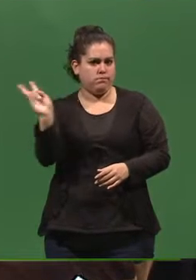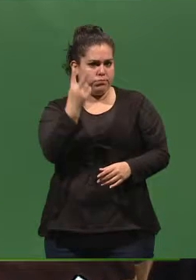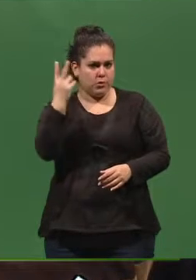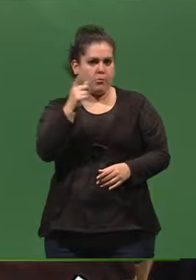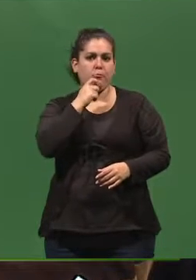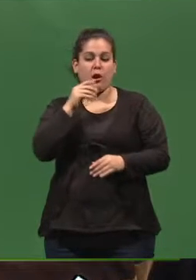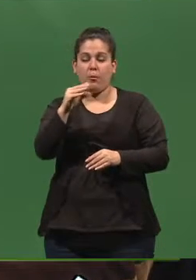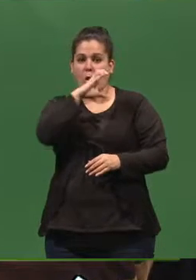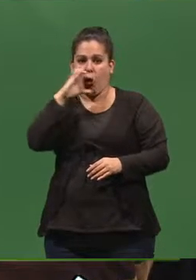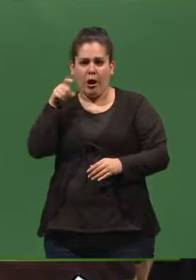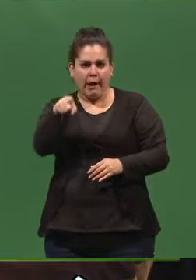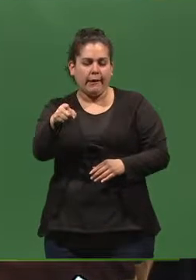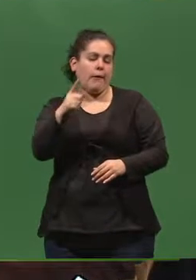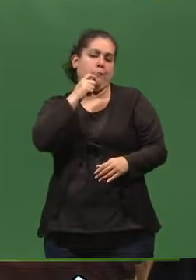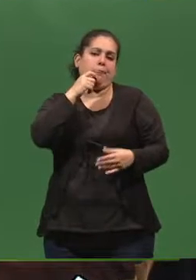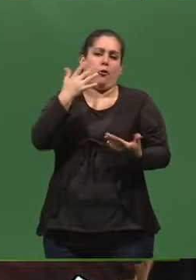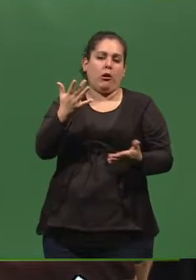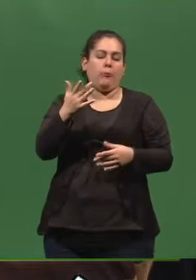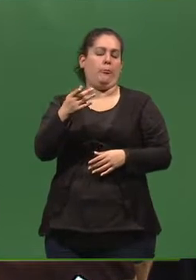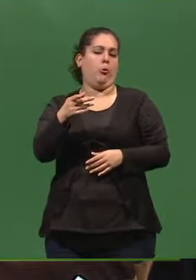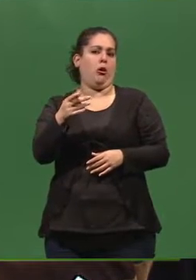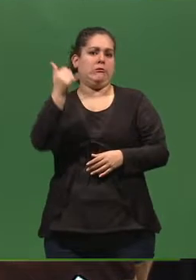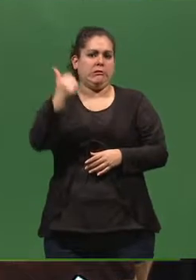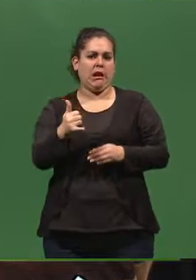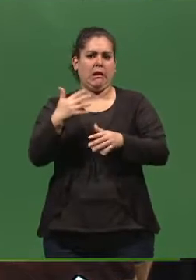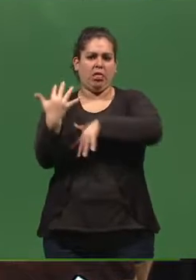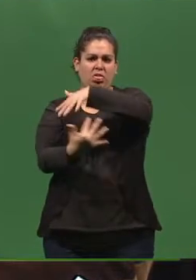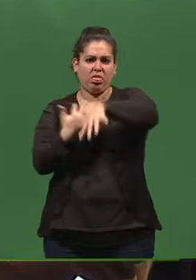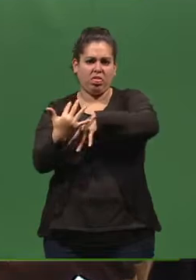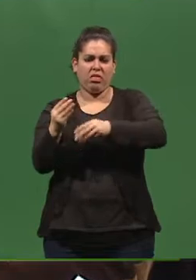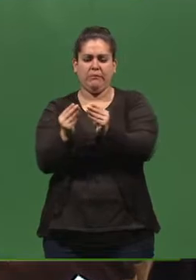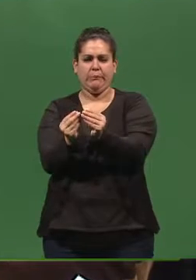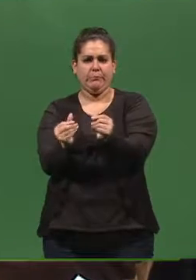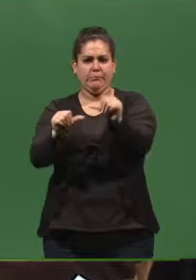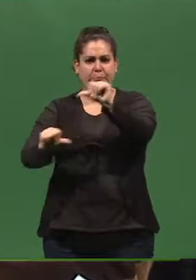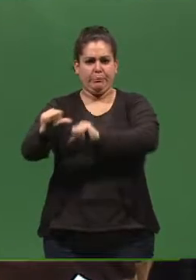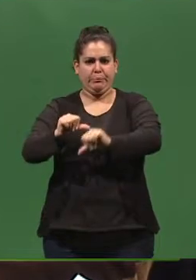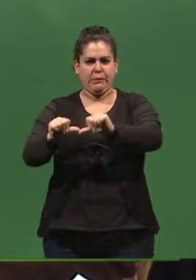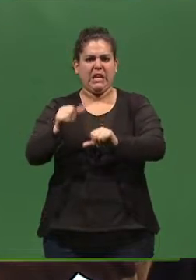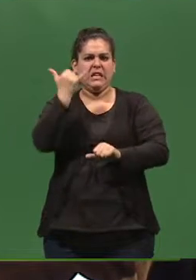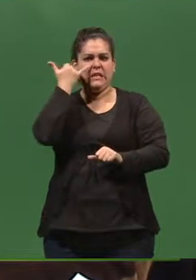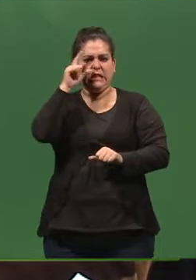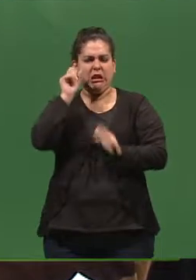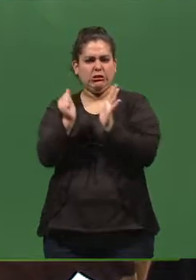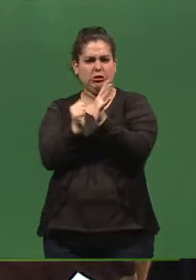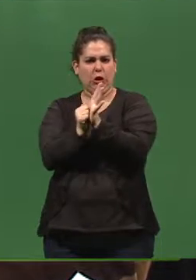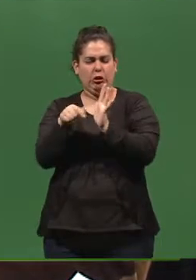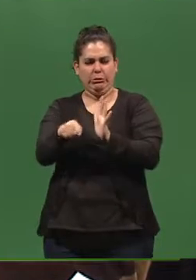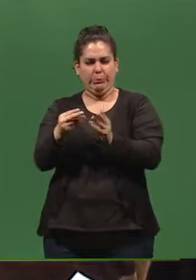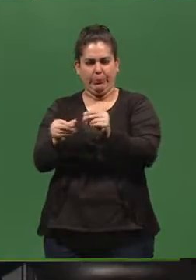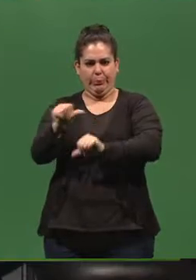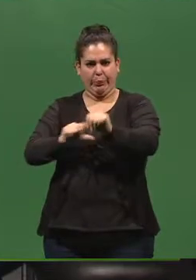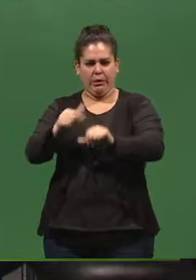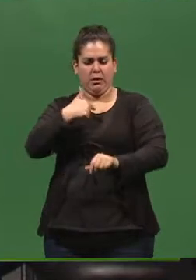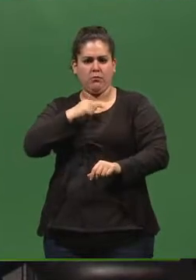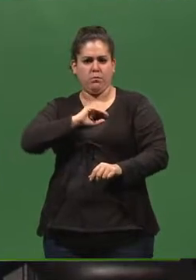de la base del corte de esas sustancias, ¿no? O sea, como puede ser, por ejemplo, para un ejemplo básico, que se suele decir es el yeso con la cocaína,